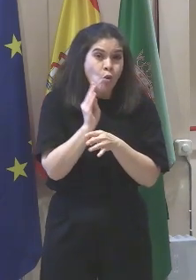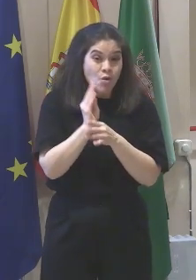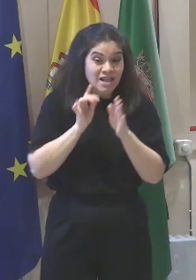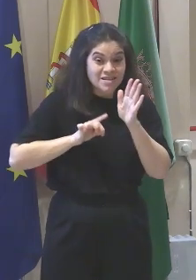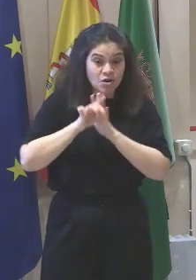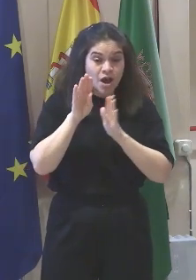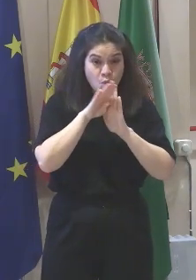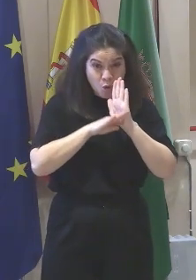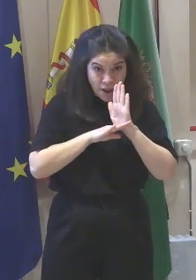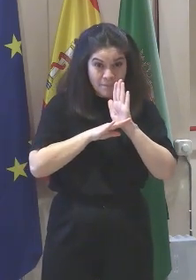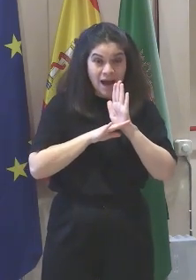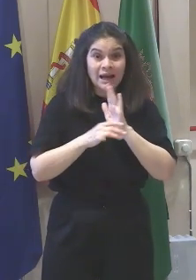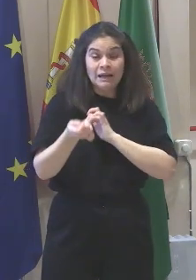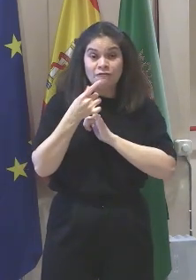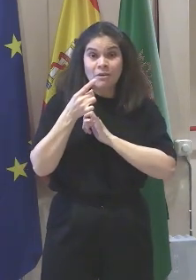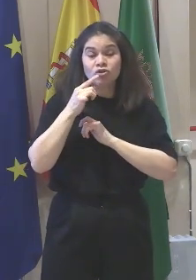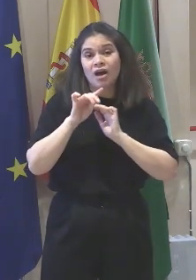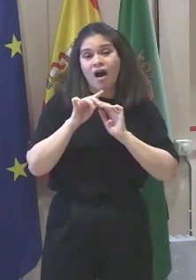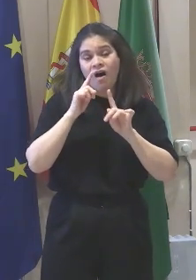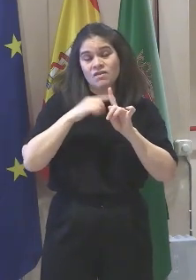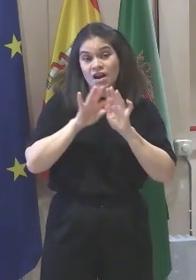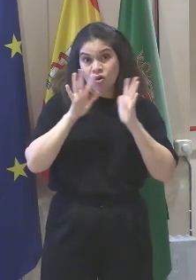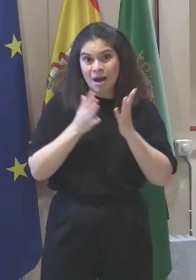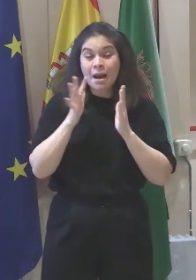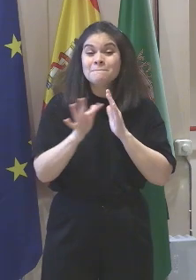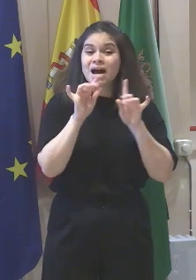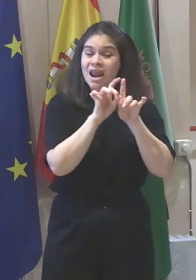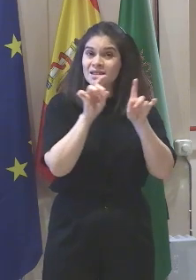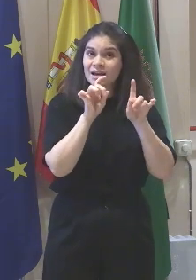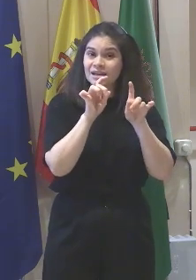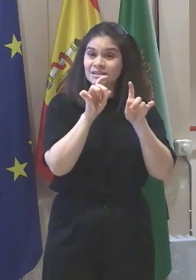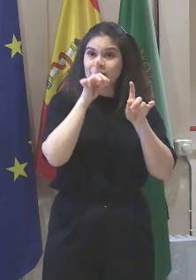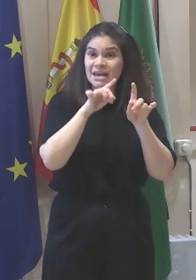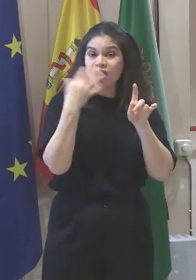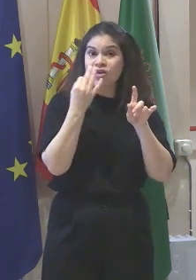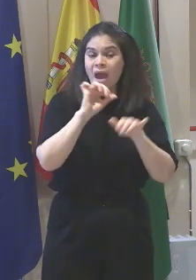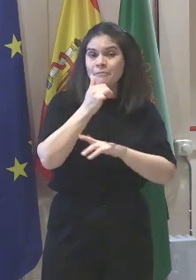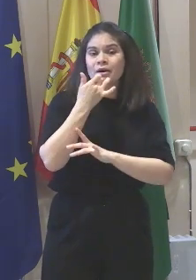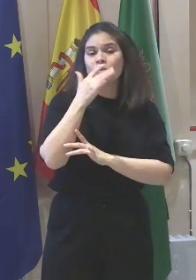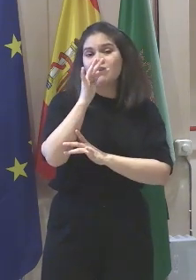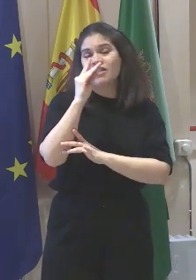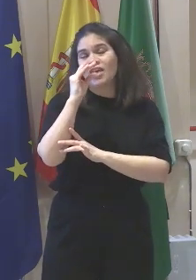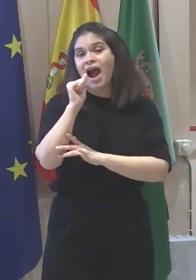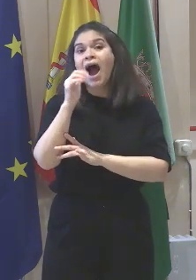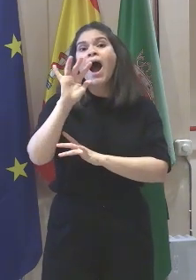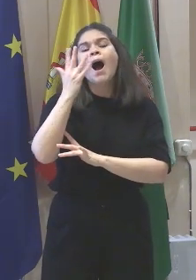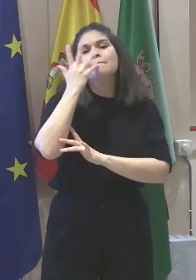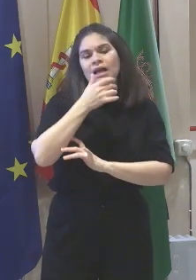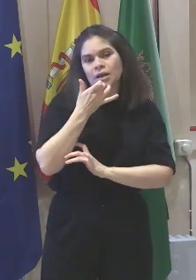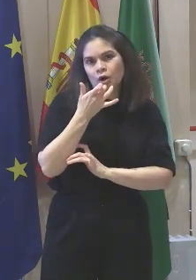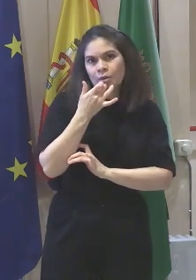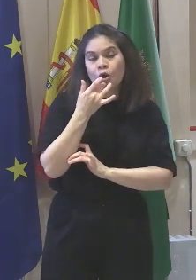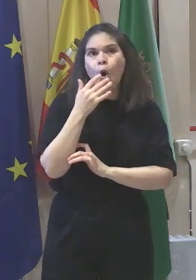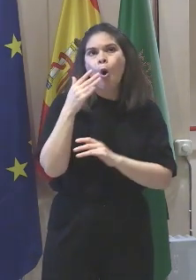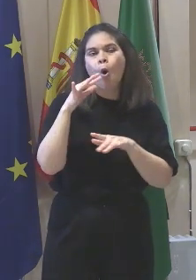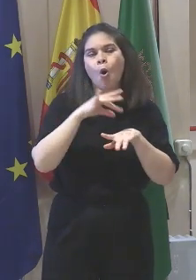fármacos a nivel global. Además, las agencias que los tienen que aprobar, como la FDA americana o la Agencia Europea del